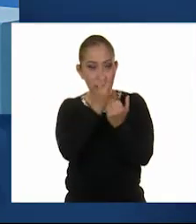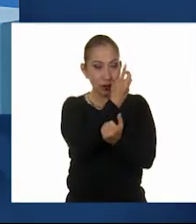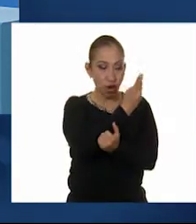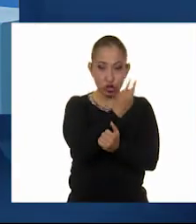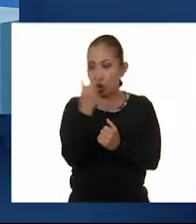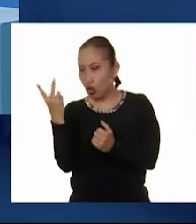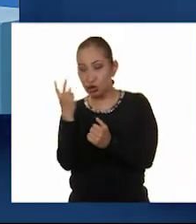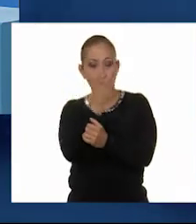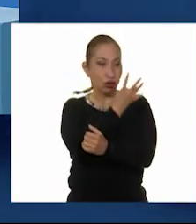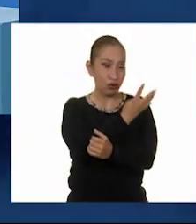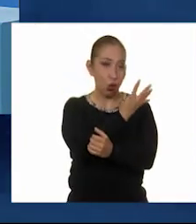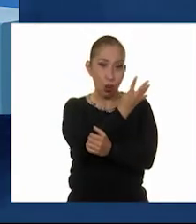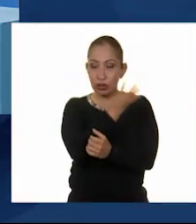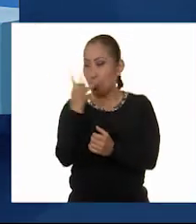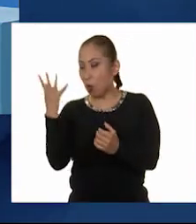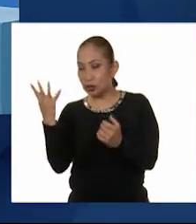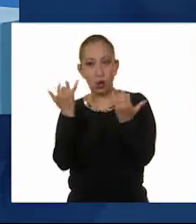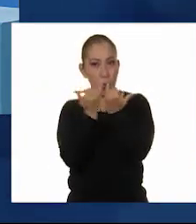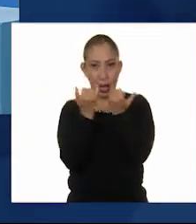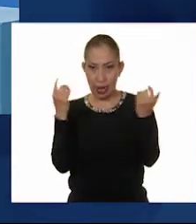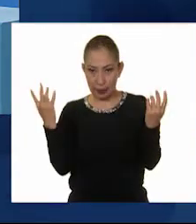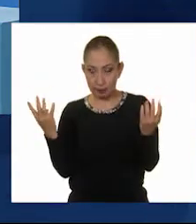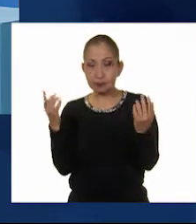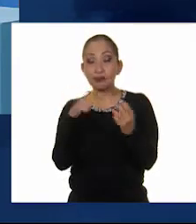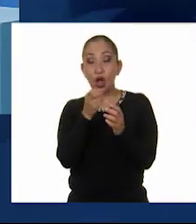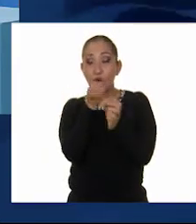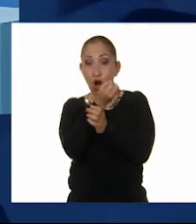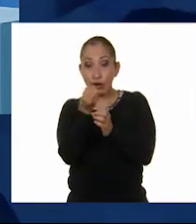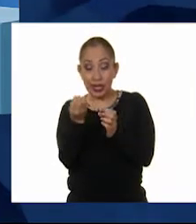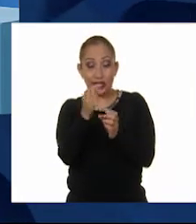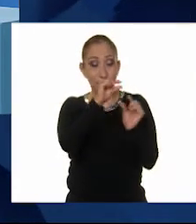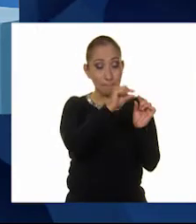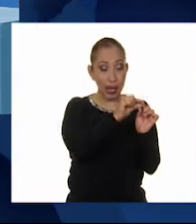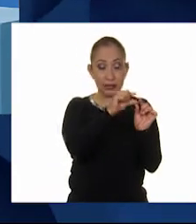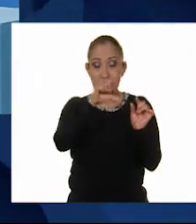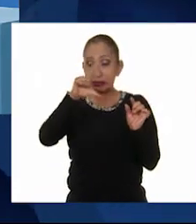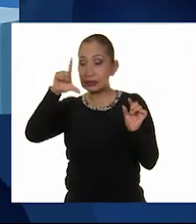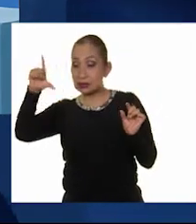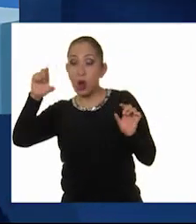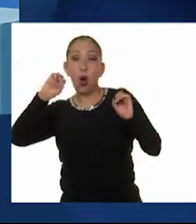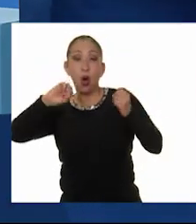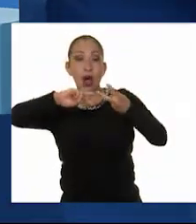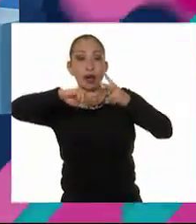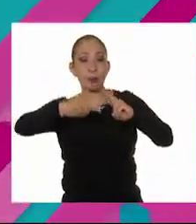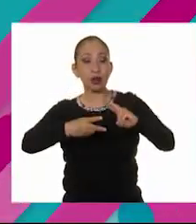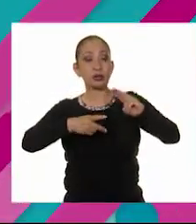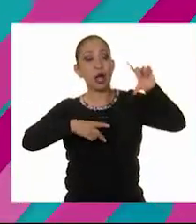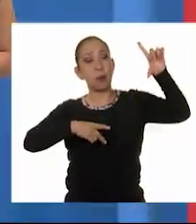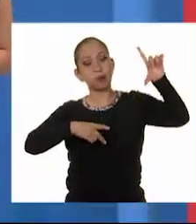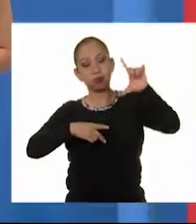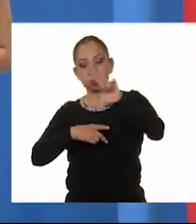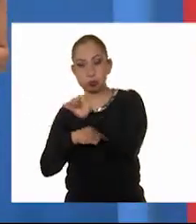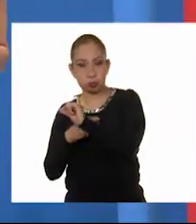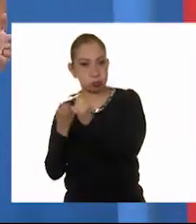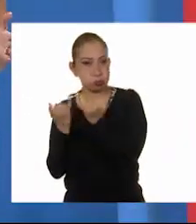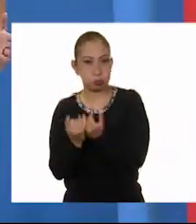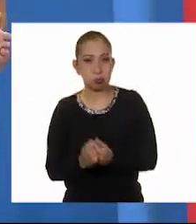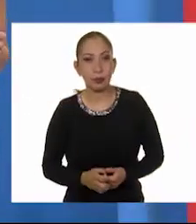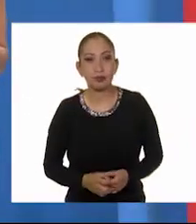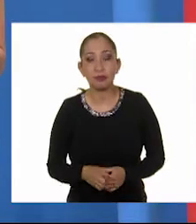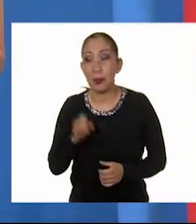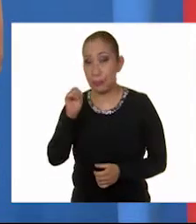los valores de los datos estén ordenados, ya sea de mayor a menor o de menor a mayor. De